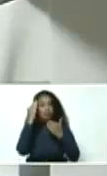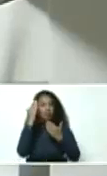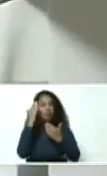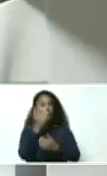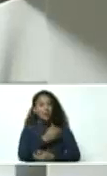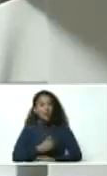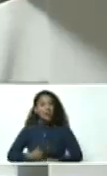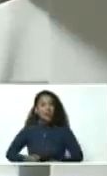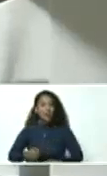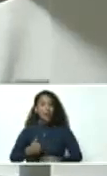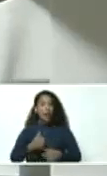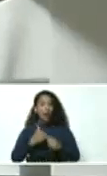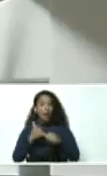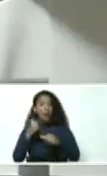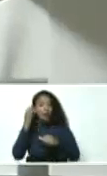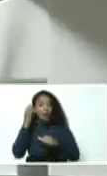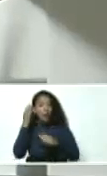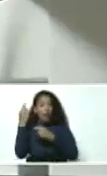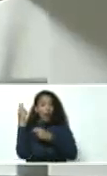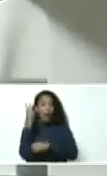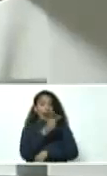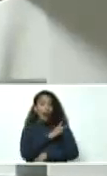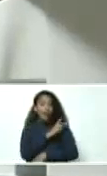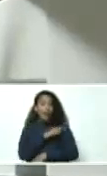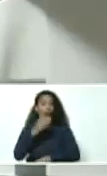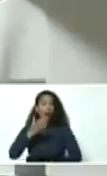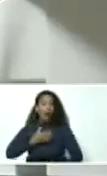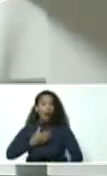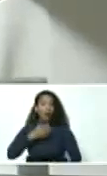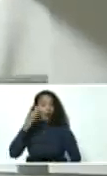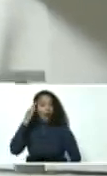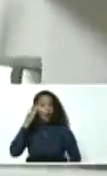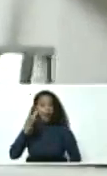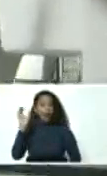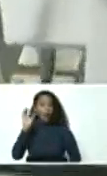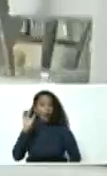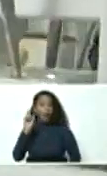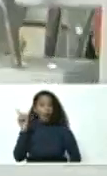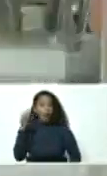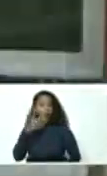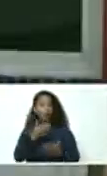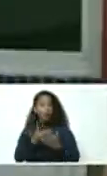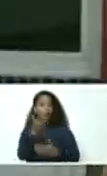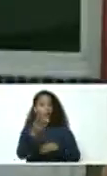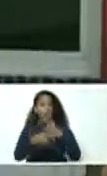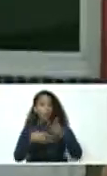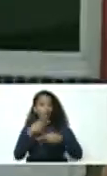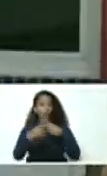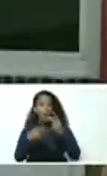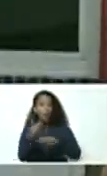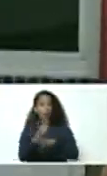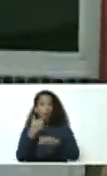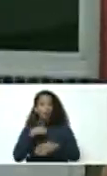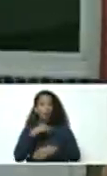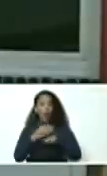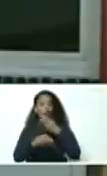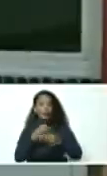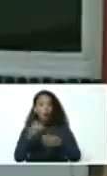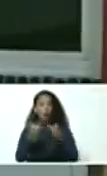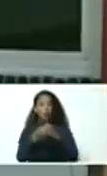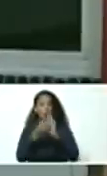lo acaba de decir nuestra jefa, nuestra alcaldesa Carmen Meléndez, gracias a usted, a las políticas de gobierno, estamos implementando lo que son las